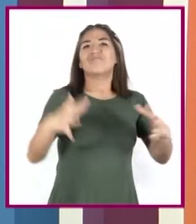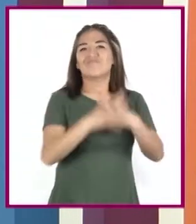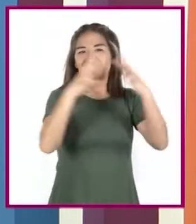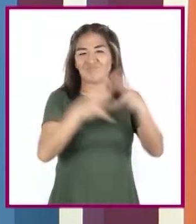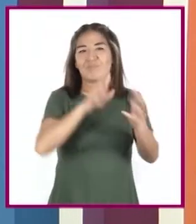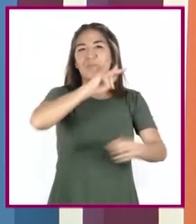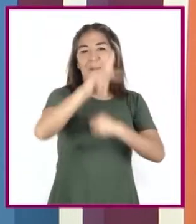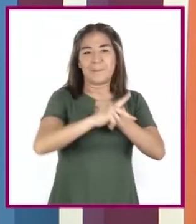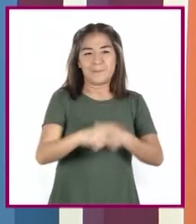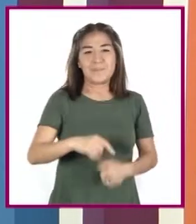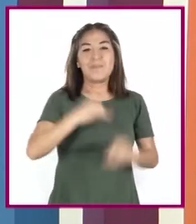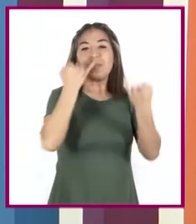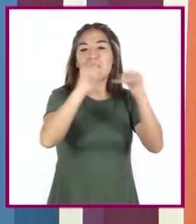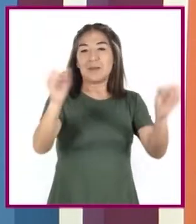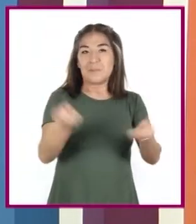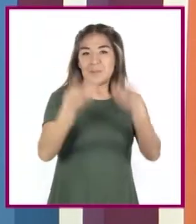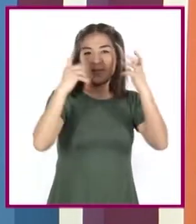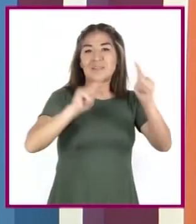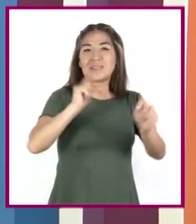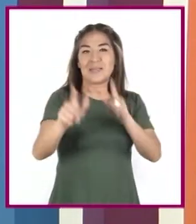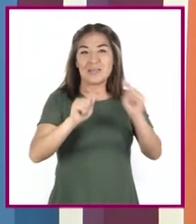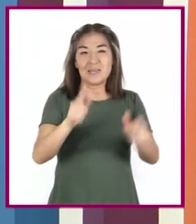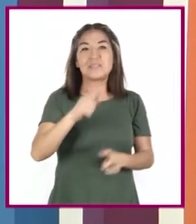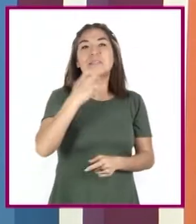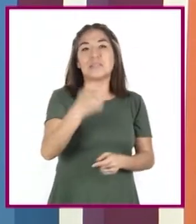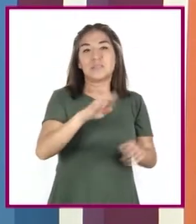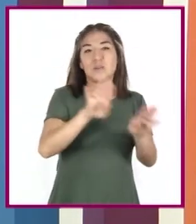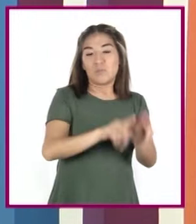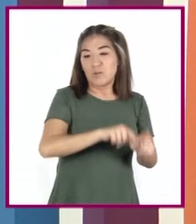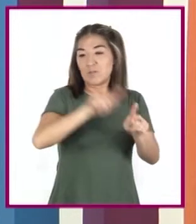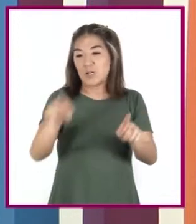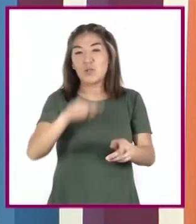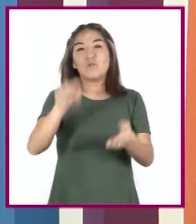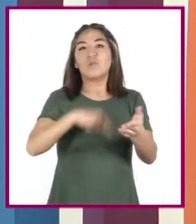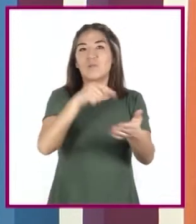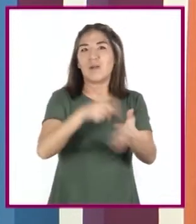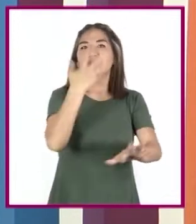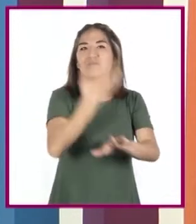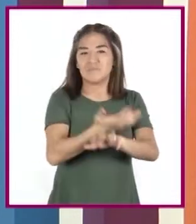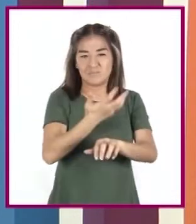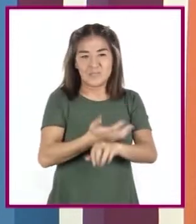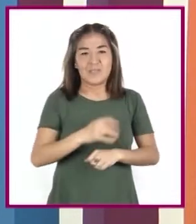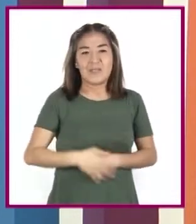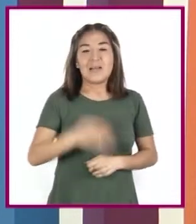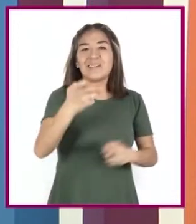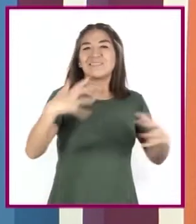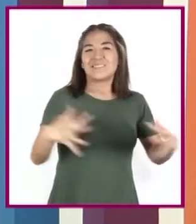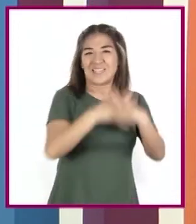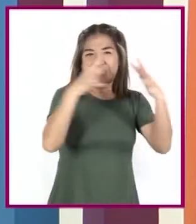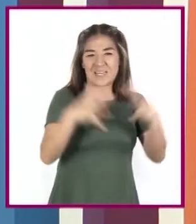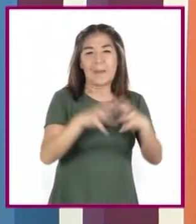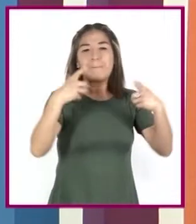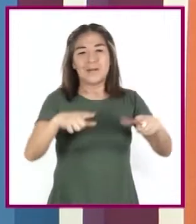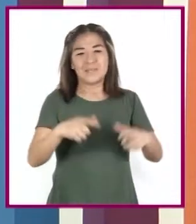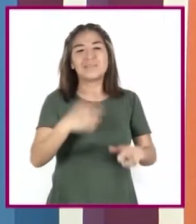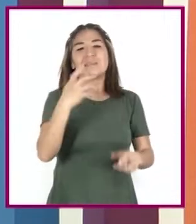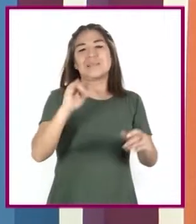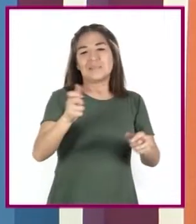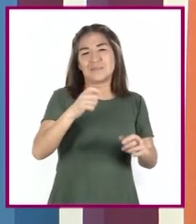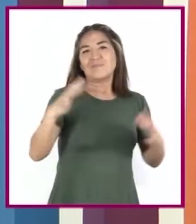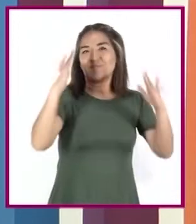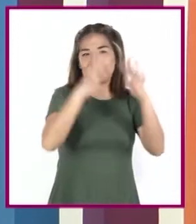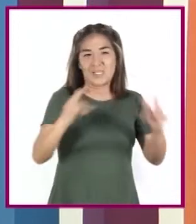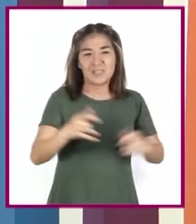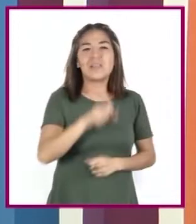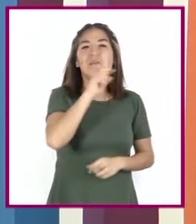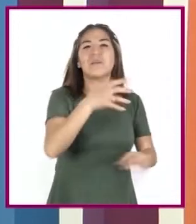la independencia de Texas y la anexión de esta a Estados Unidos de América, la Guerra de los Pasteles y la guerra entre México